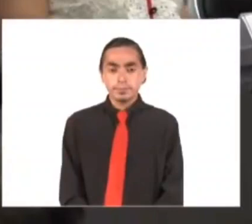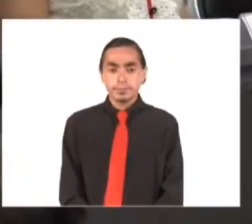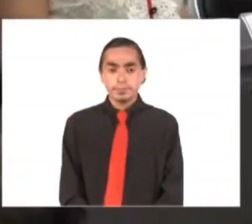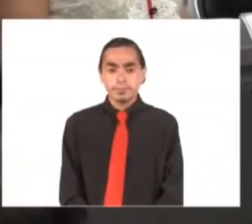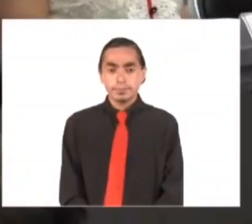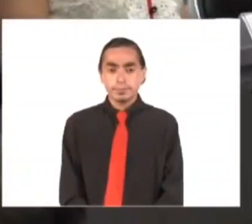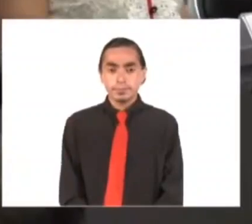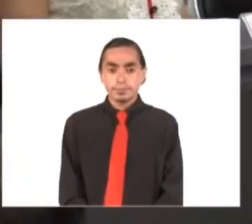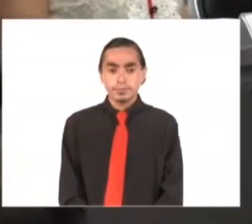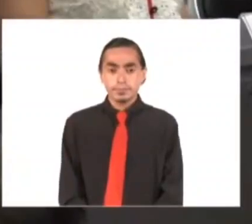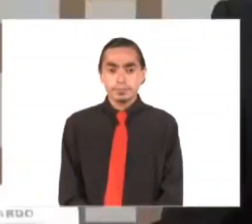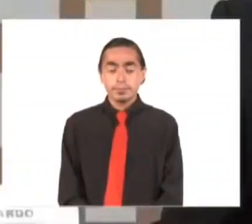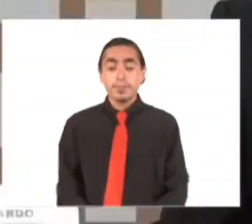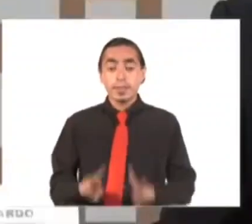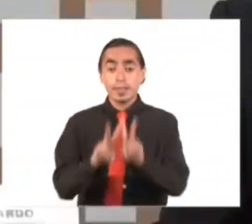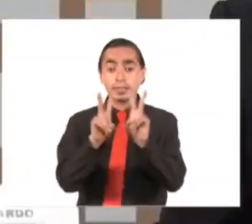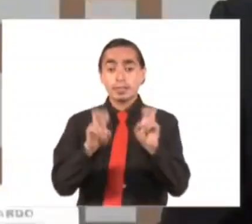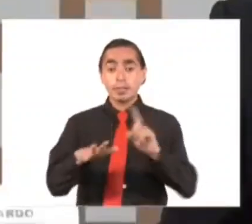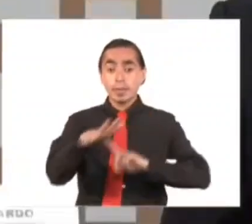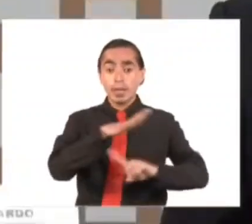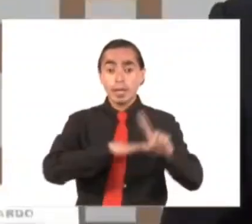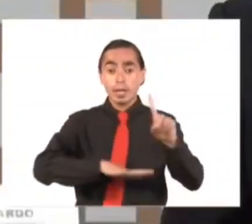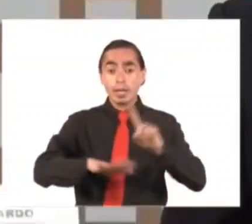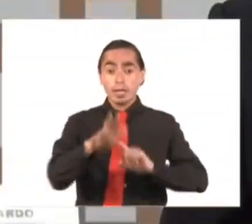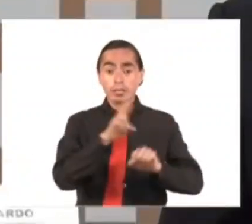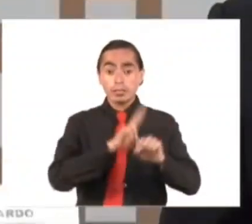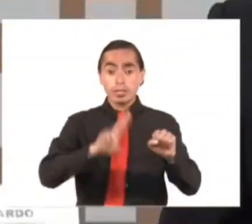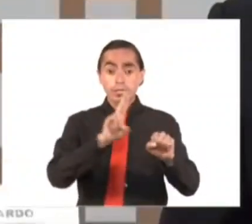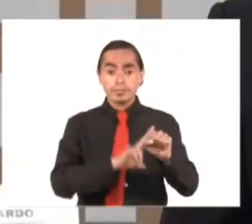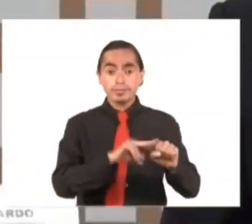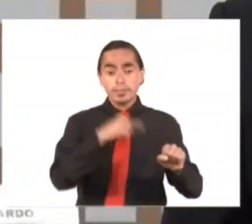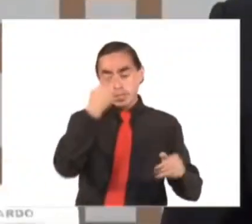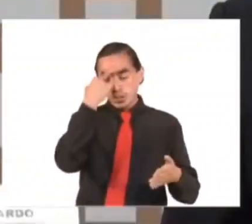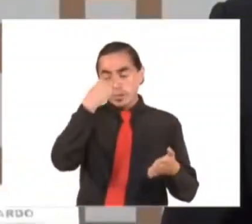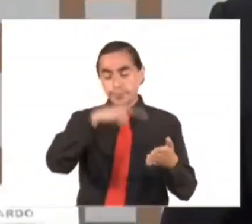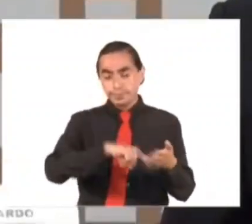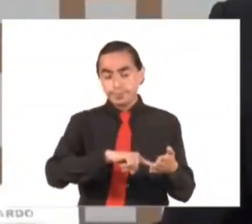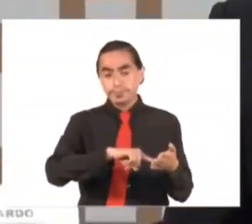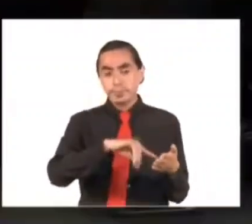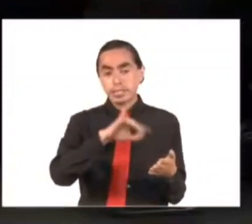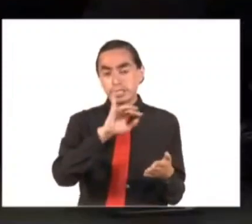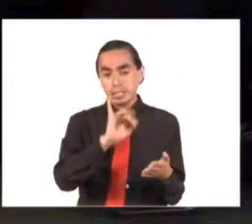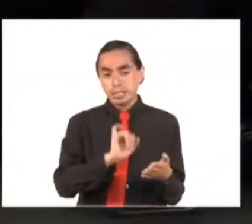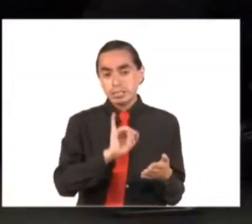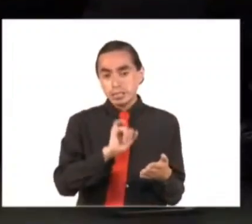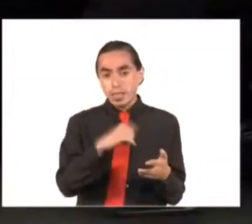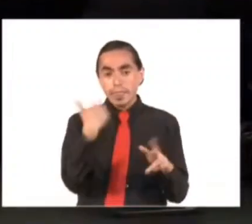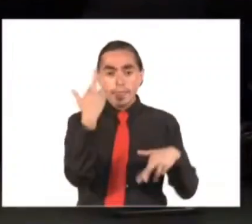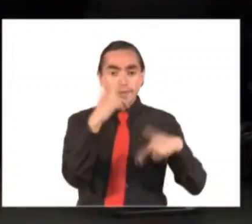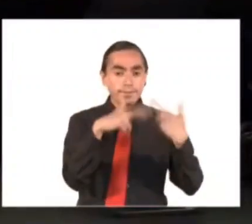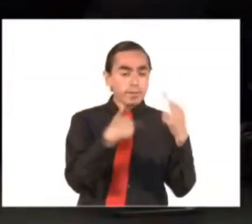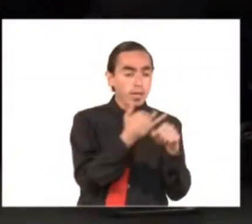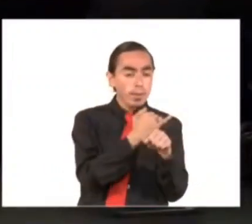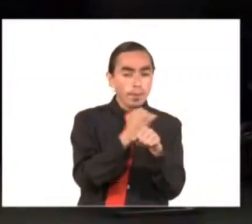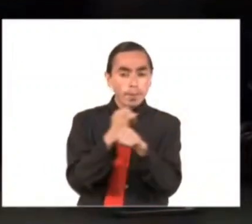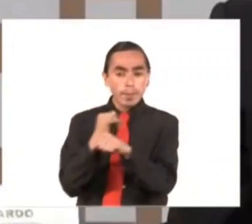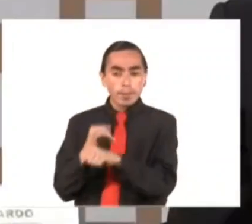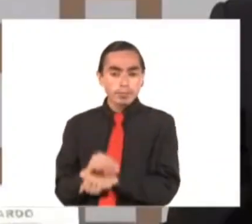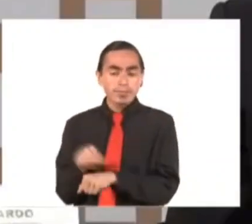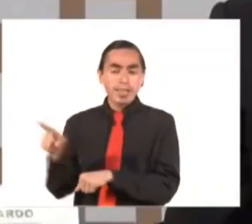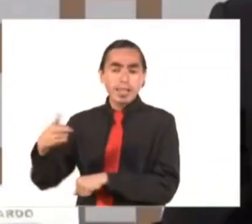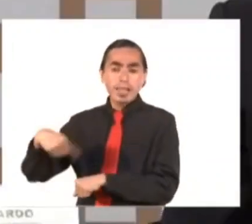Por otro lado, en el tema ambiental, valdría la pena hacer una valoración que nos ayuden desde